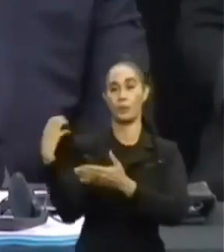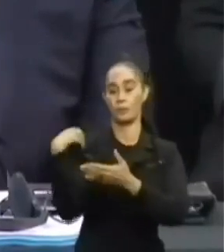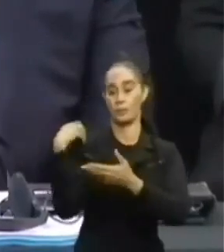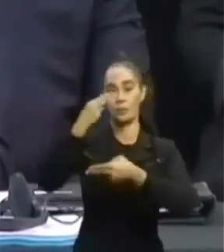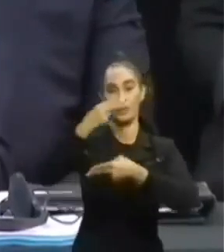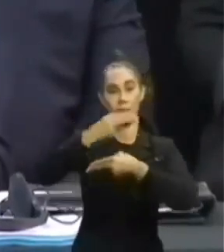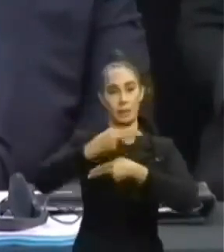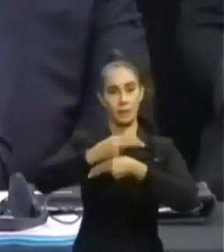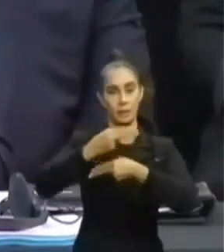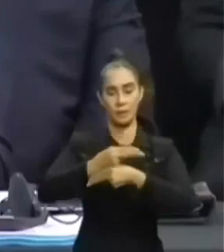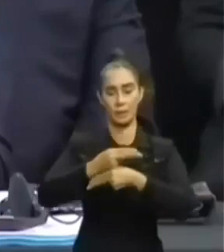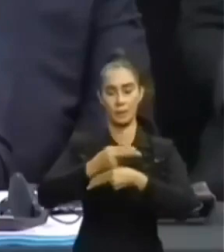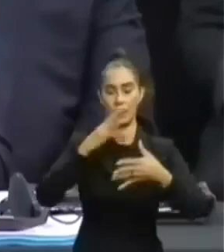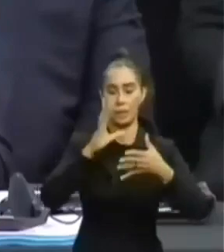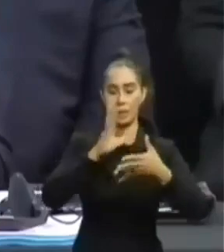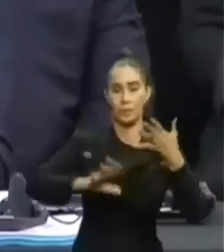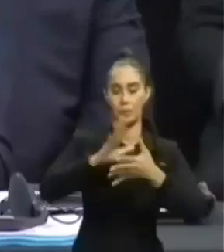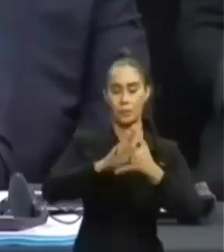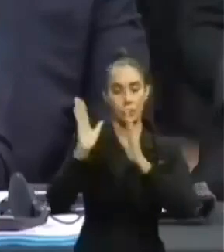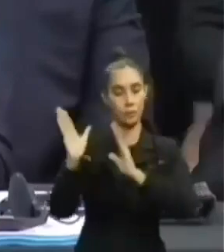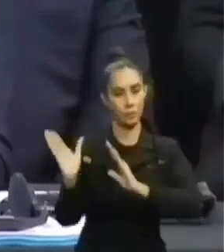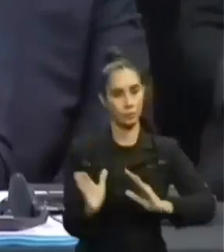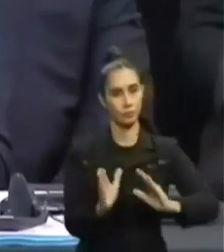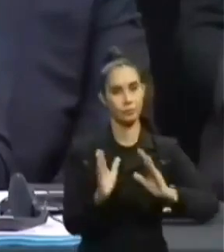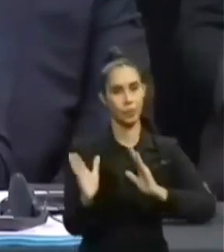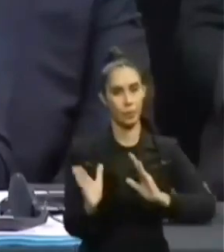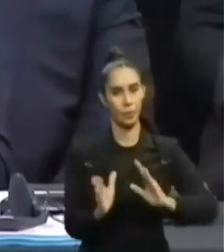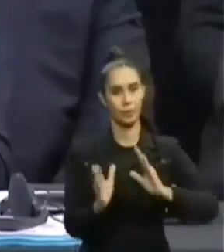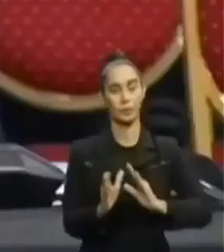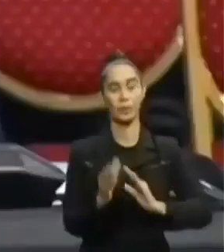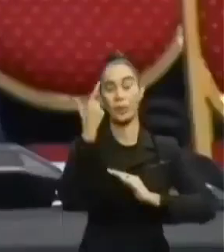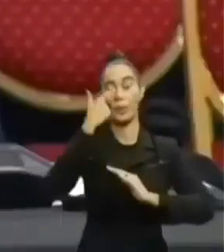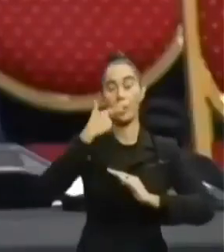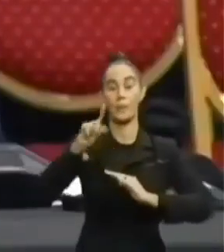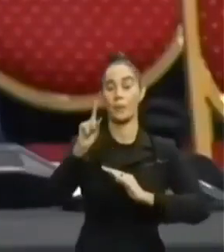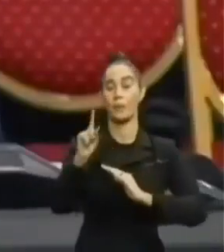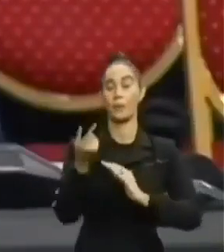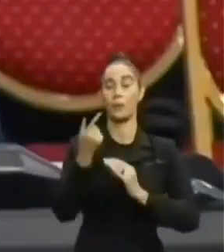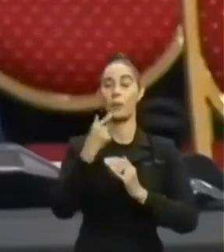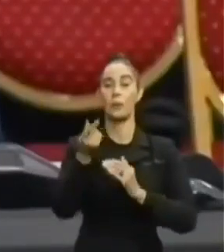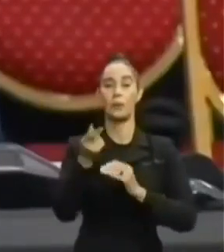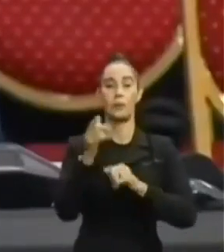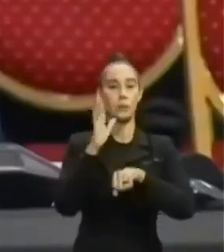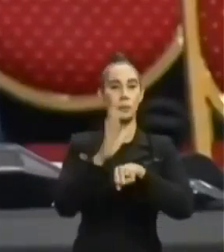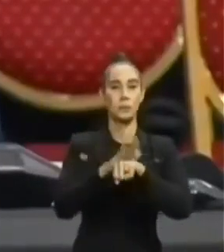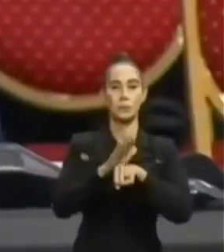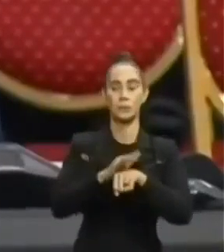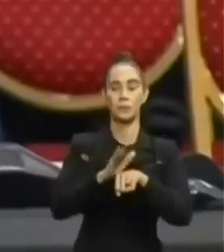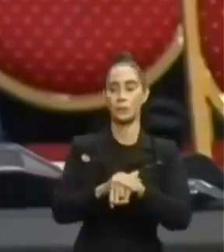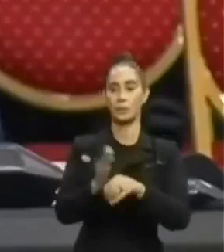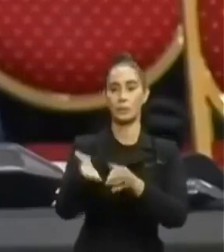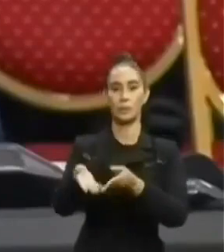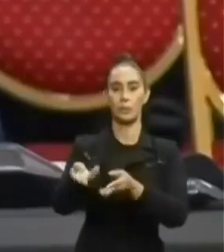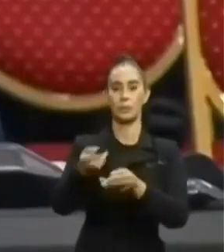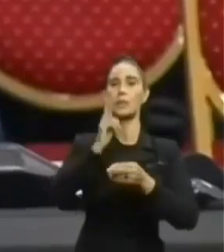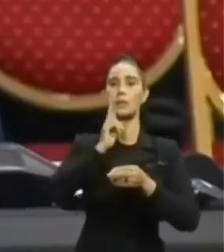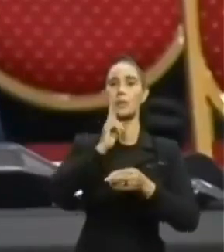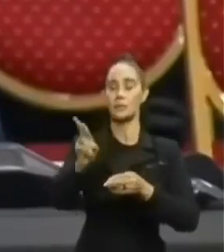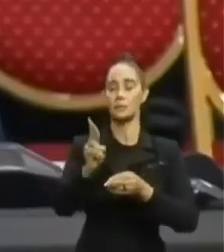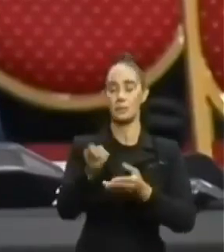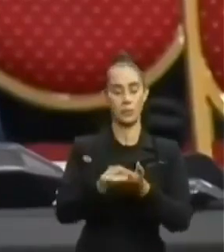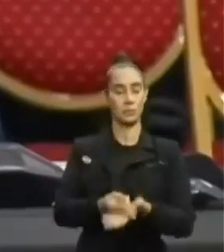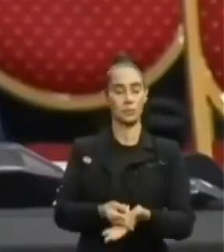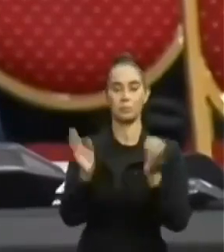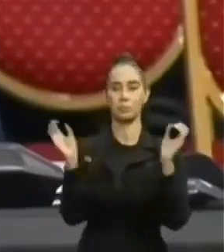el orden en su país. Sin embargo, aún no se ha respondido al llamado del gobierno haitiano para crear una fuerza